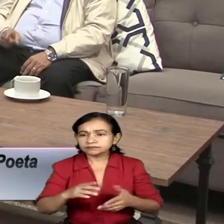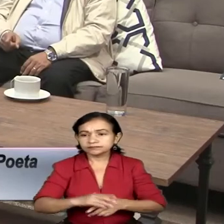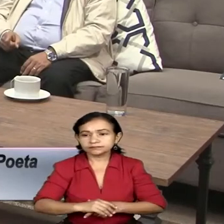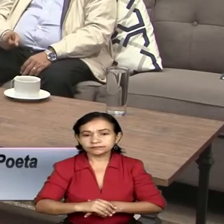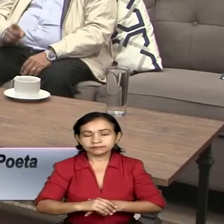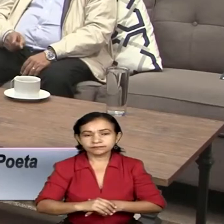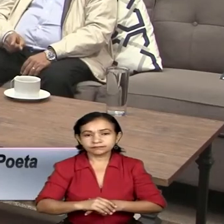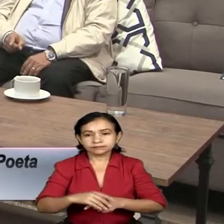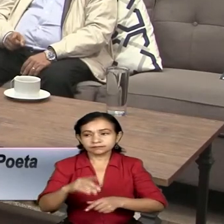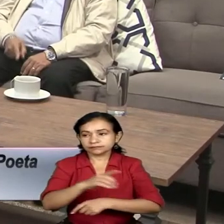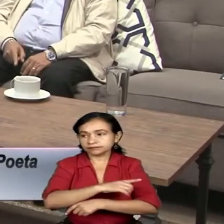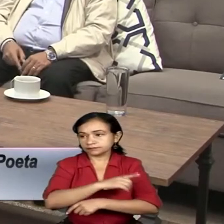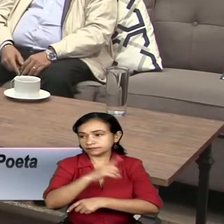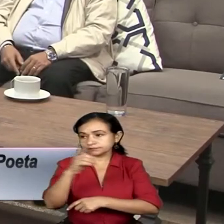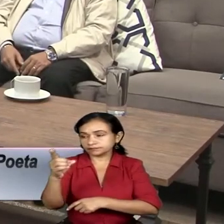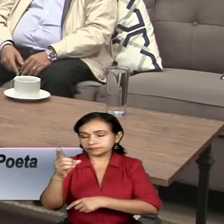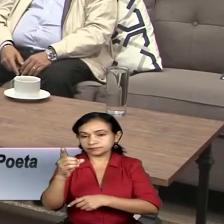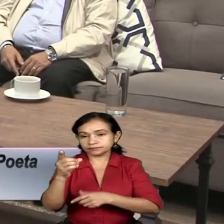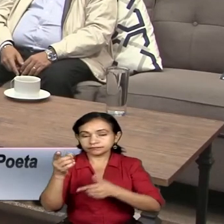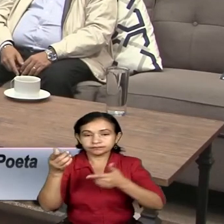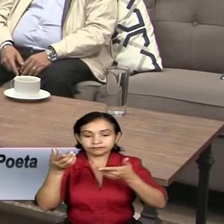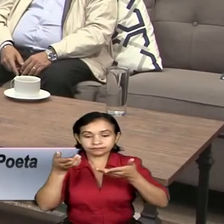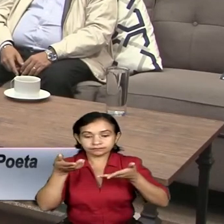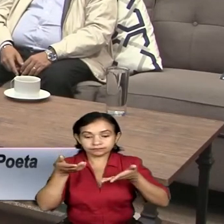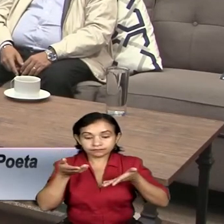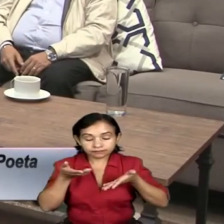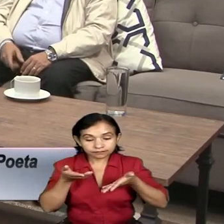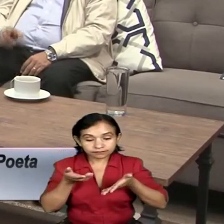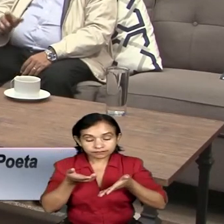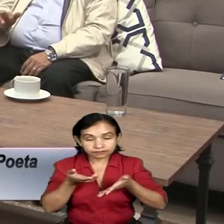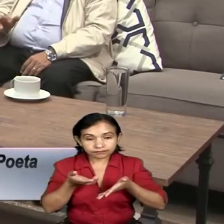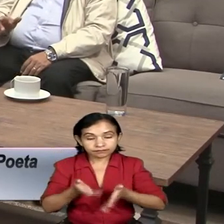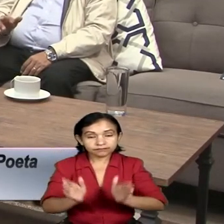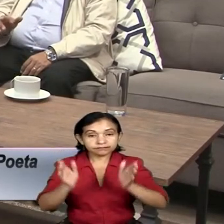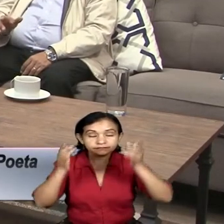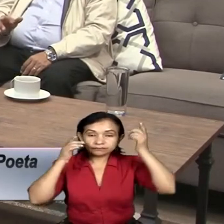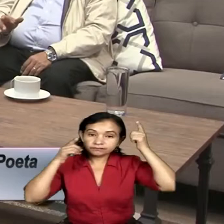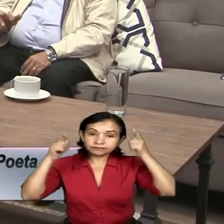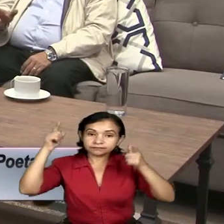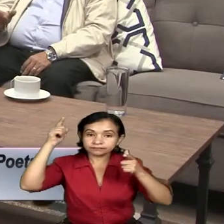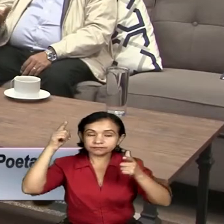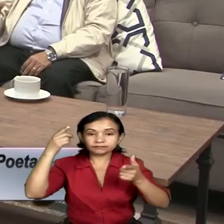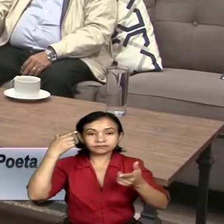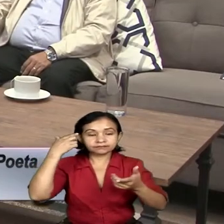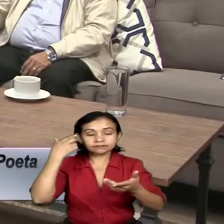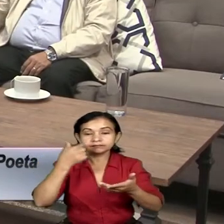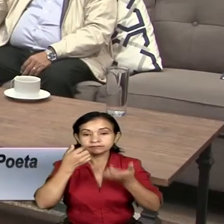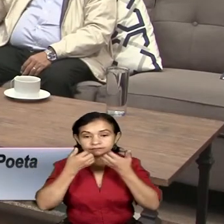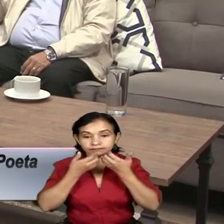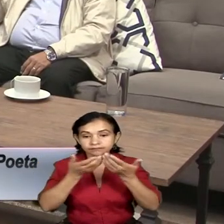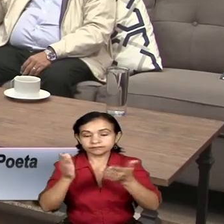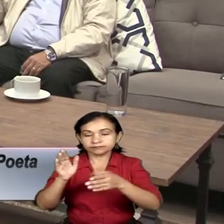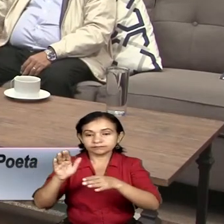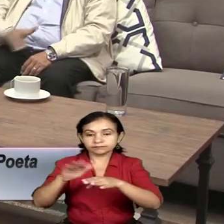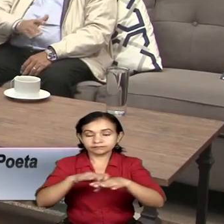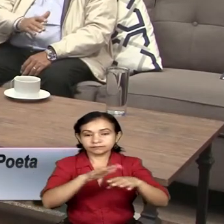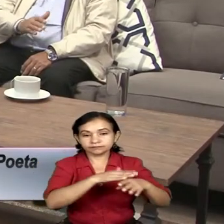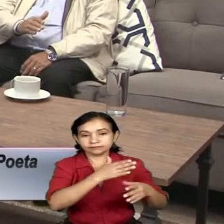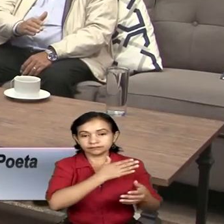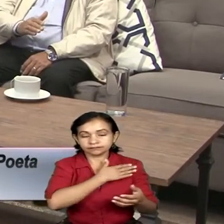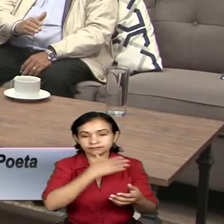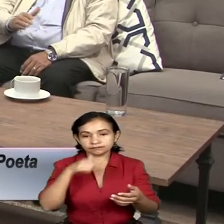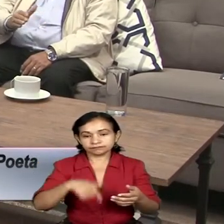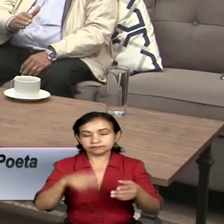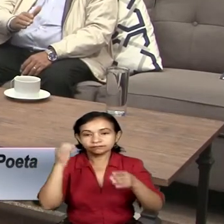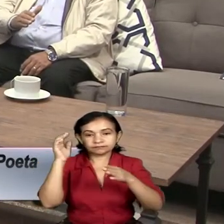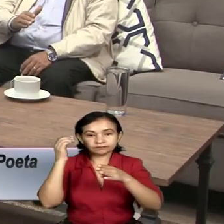El día del nacimiento de Sandino. Para tratar de mandar un mensaje a la dictadura. Aquí mato